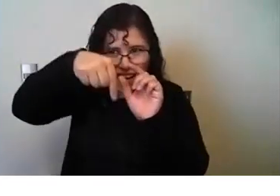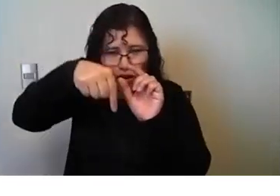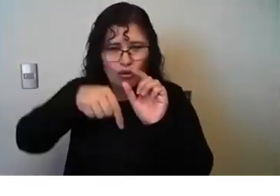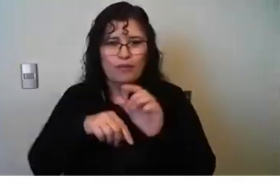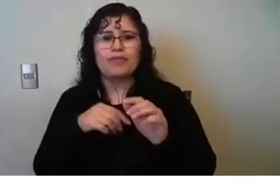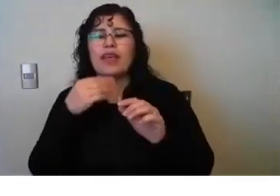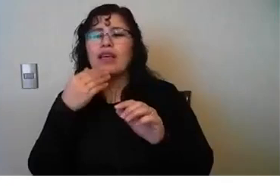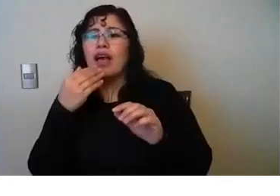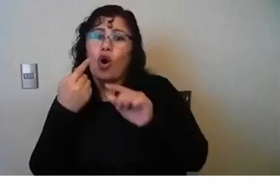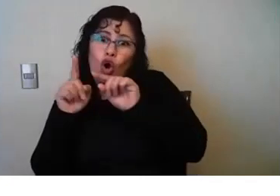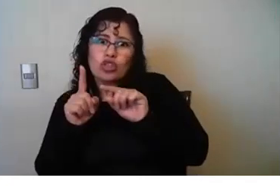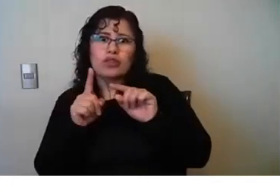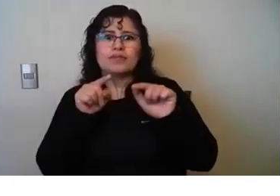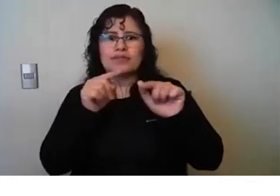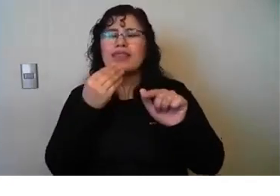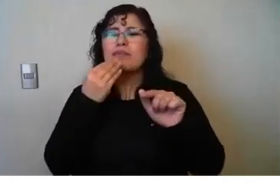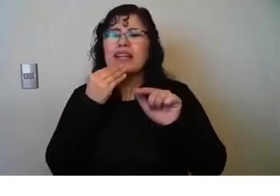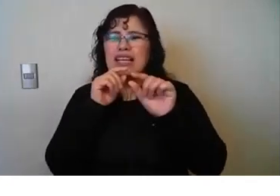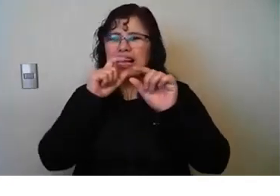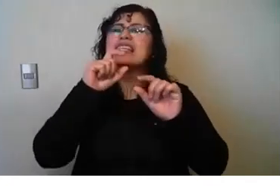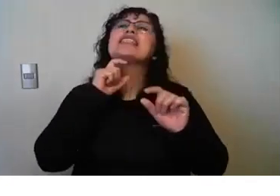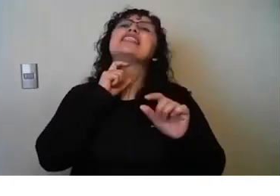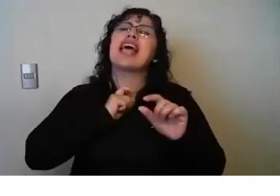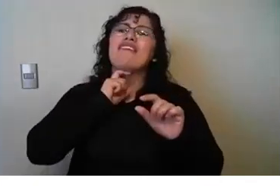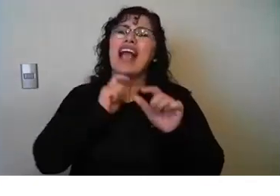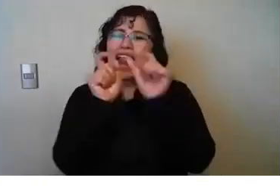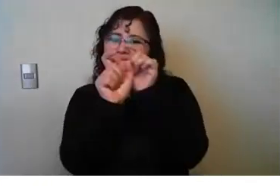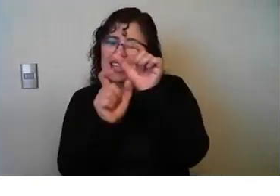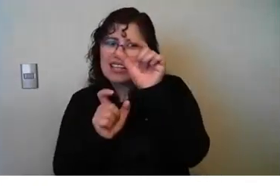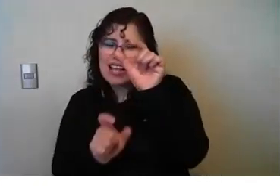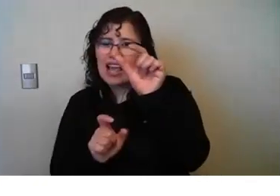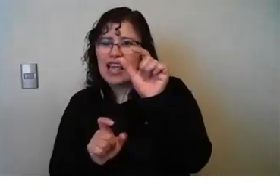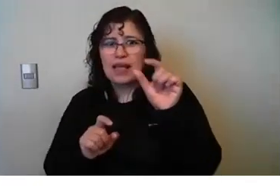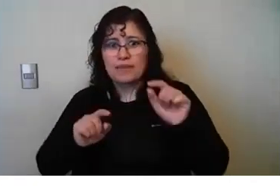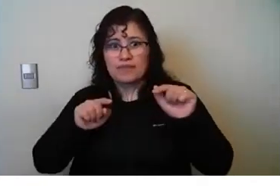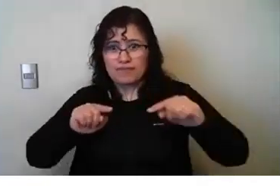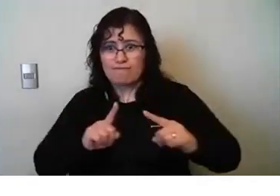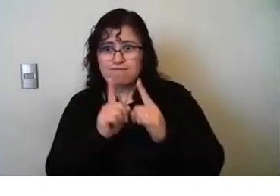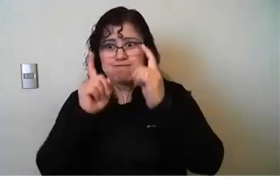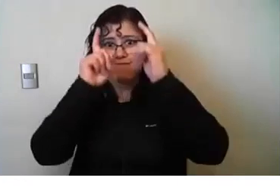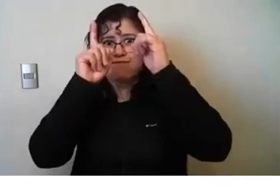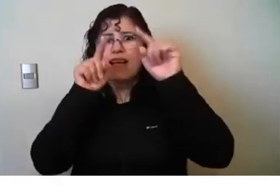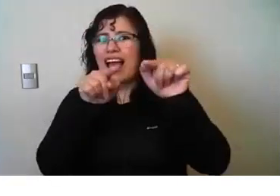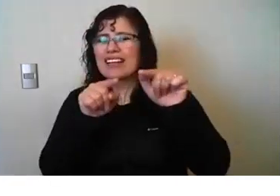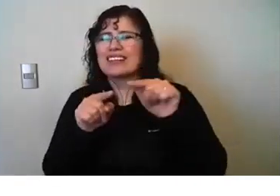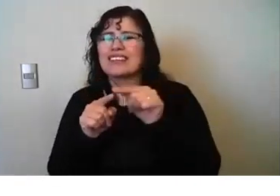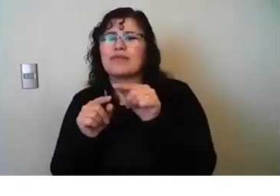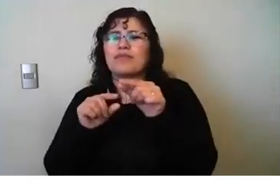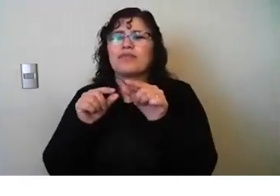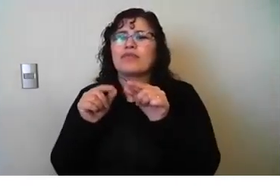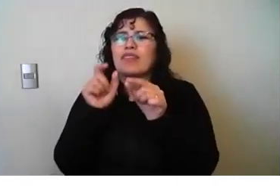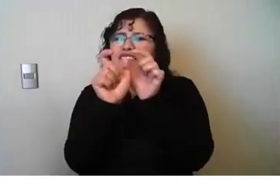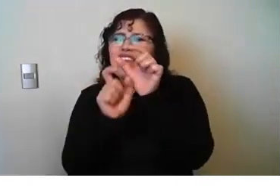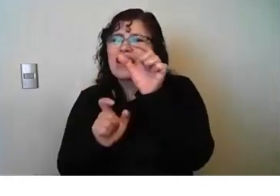las vértebras cervicales, ¿cierto? Y que en algún momento va a penetrar, ¿cierto?, al foramen magno. Acá